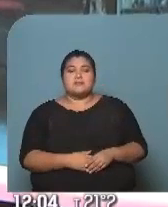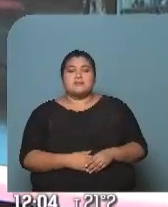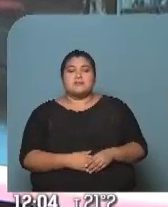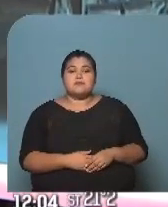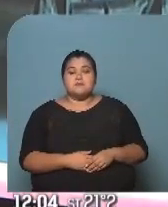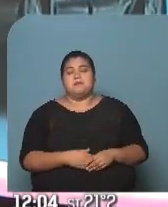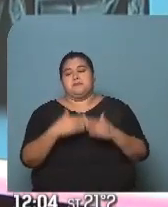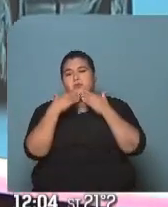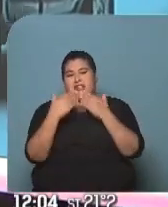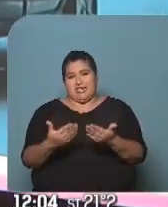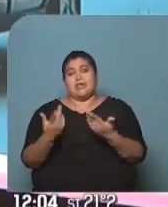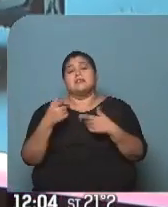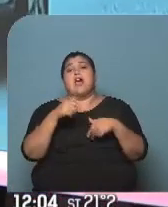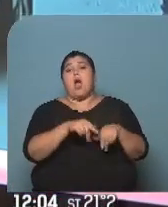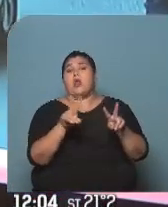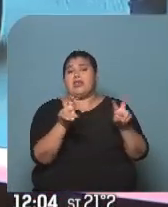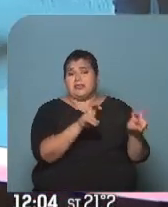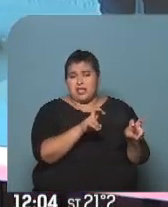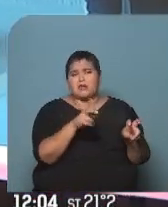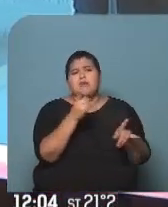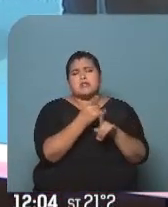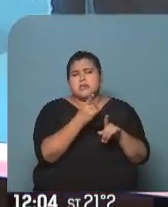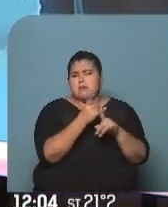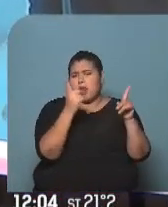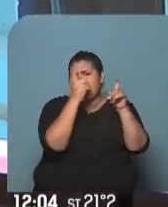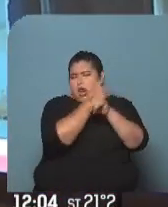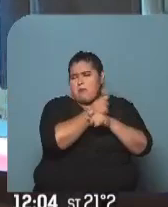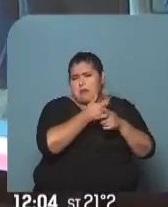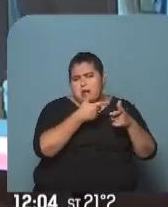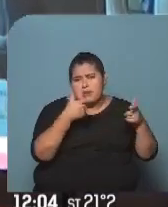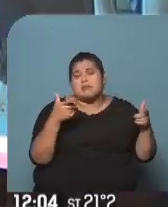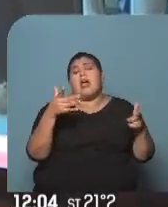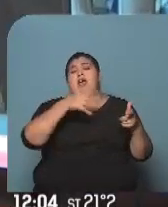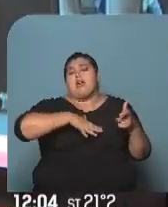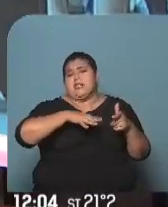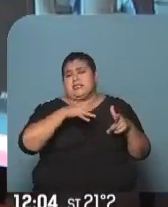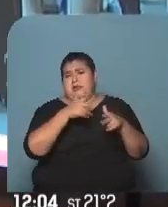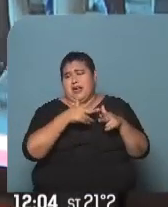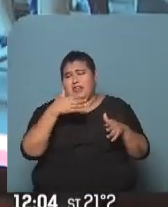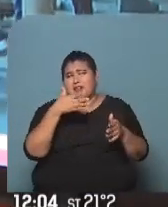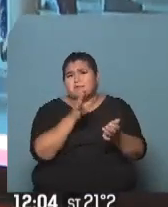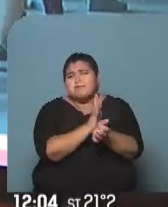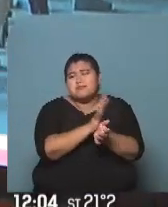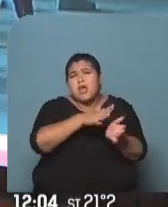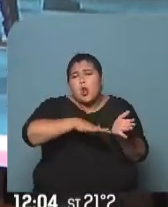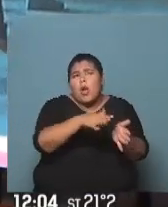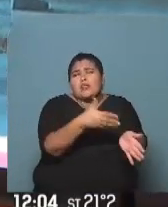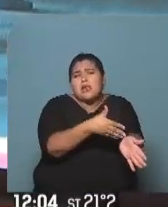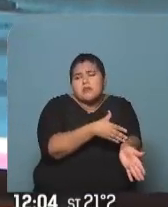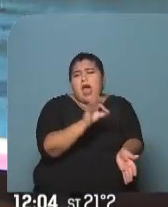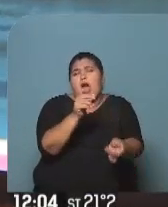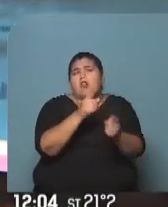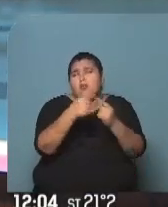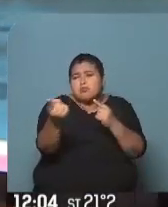Bueno, muchas gracias, Silvia. Vamos a hablar de un tema que siempre ha sido polémico, por lo menos en las estaciones o terminales de larga distancia de diferentes